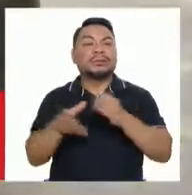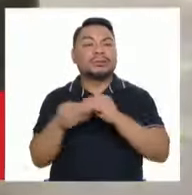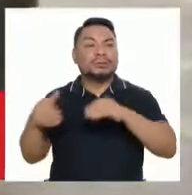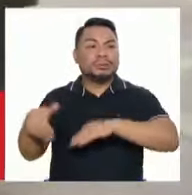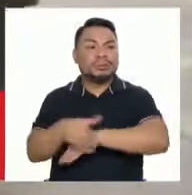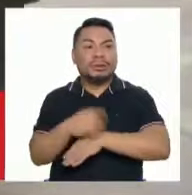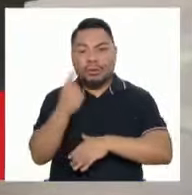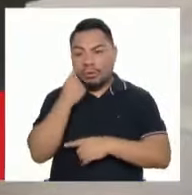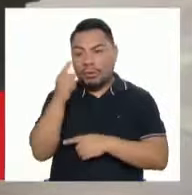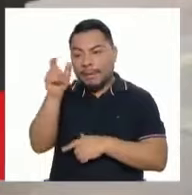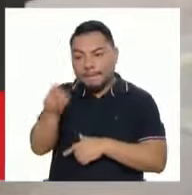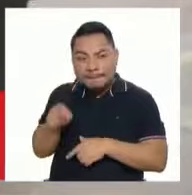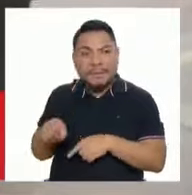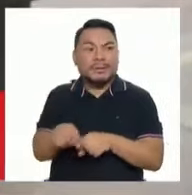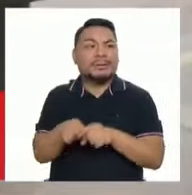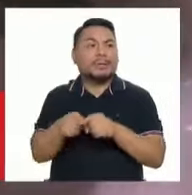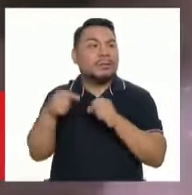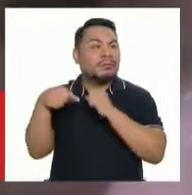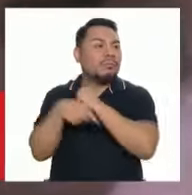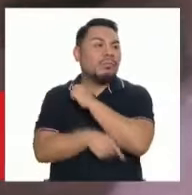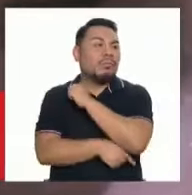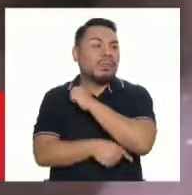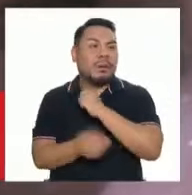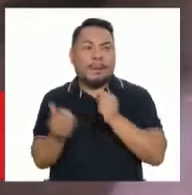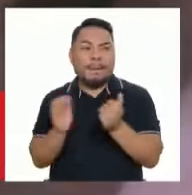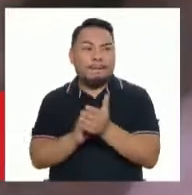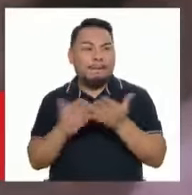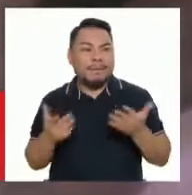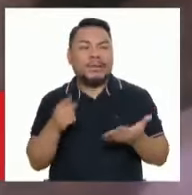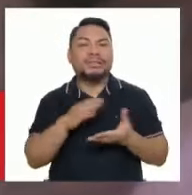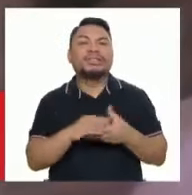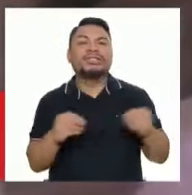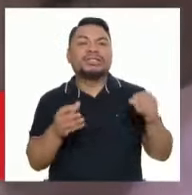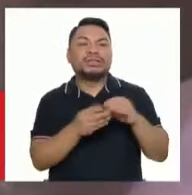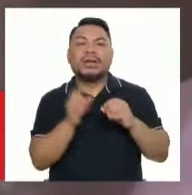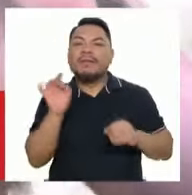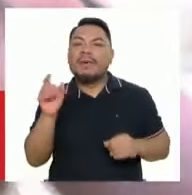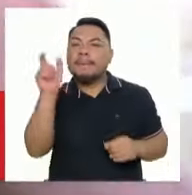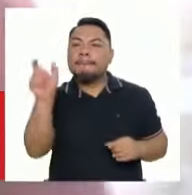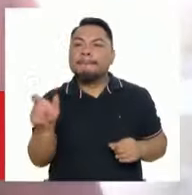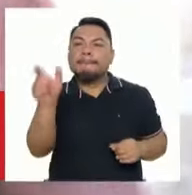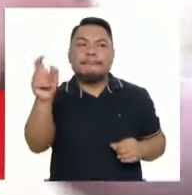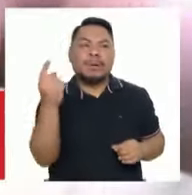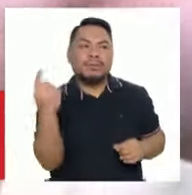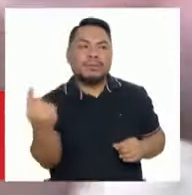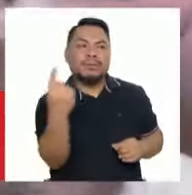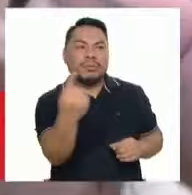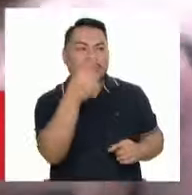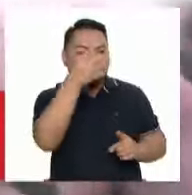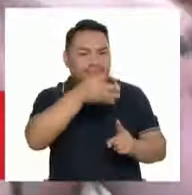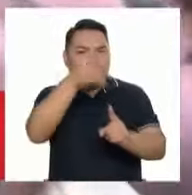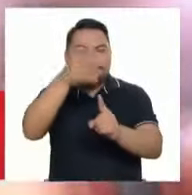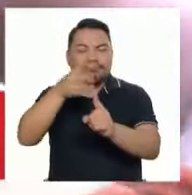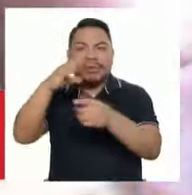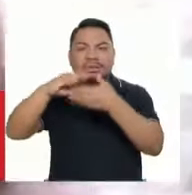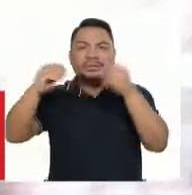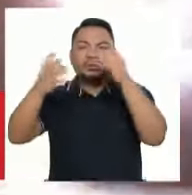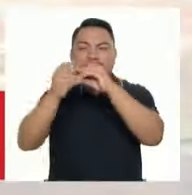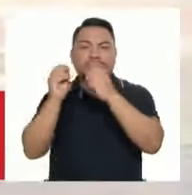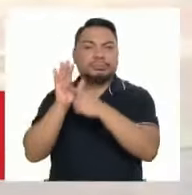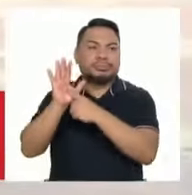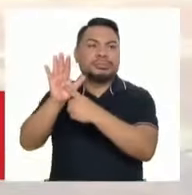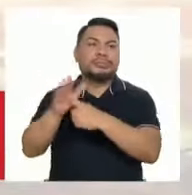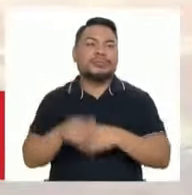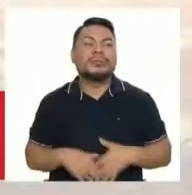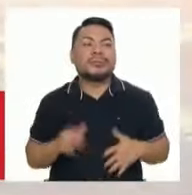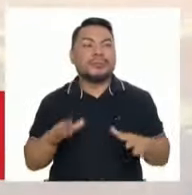conocer el personaje, conocer un poquito más a profundidad esas historias que están escondidas en personas como comunes y corrientes, pero que detrás